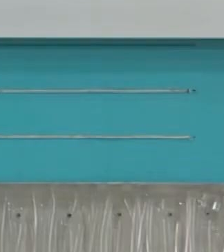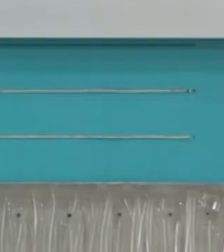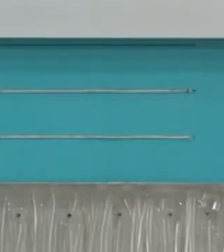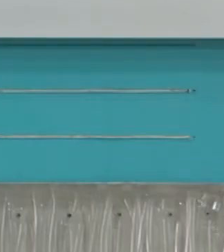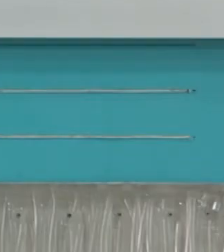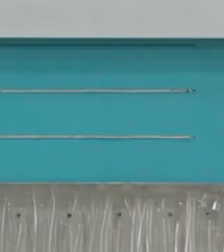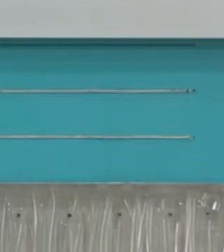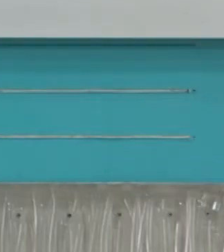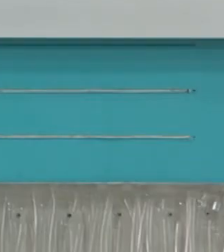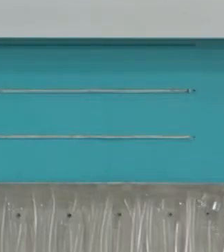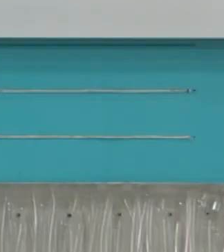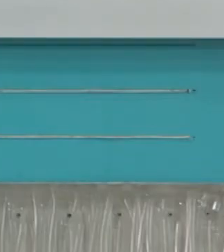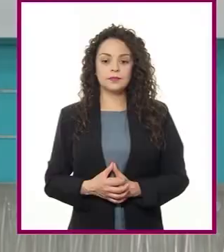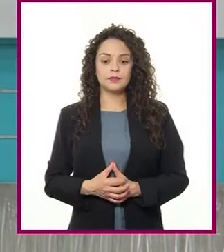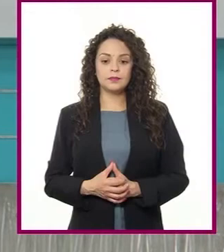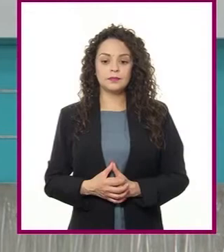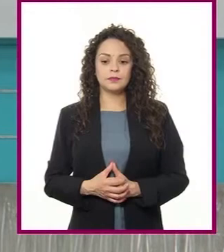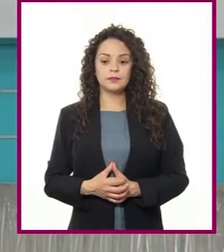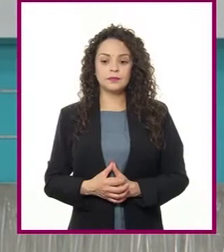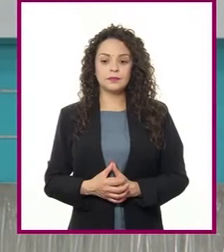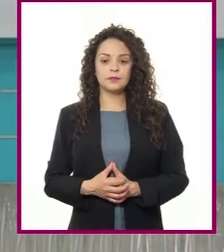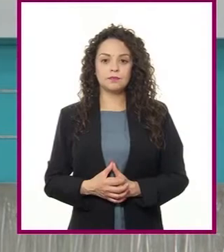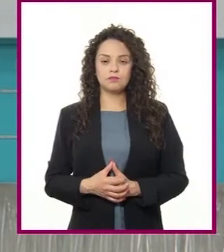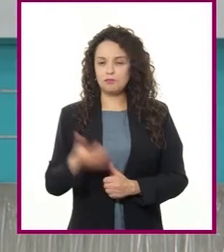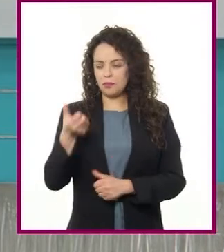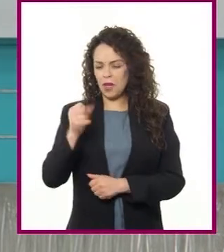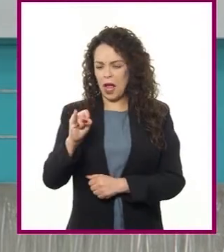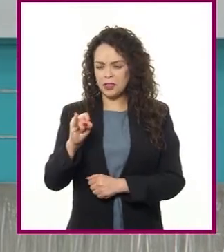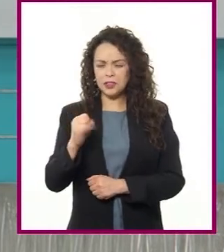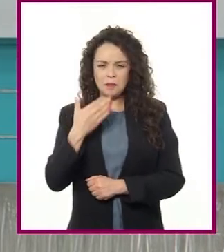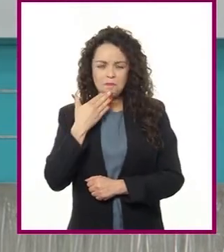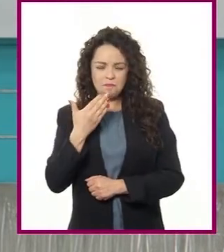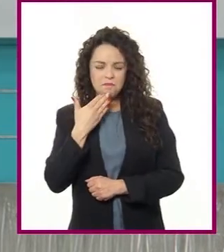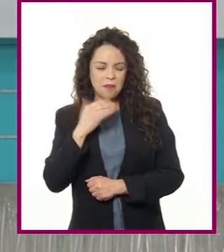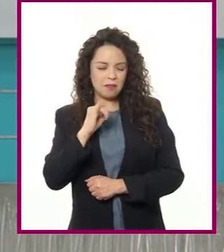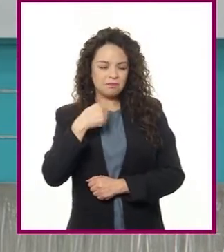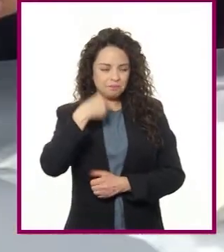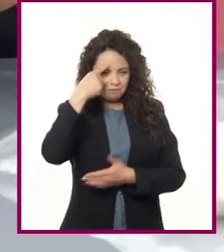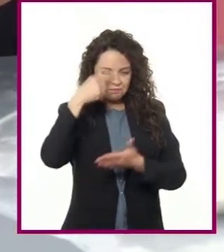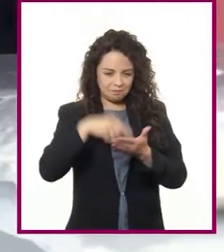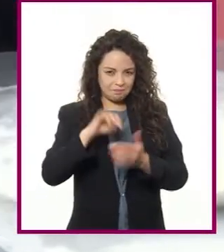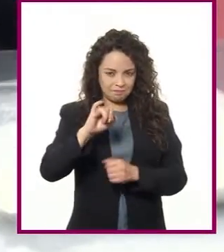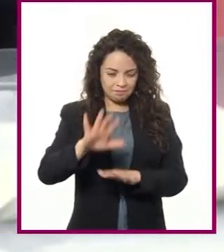Lo dejamos así. Yo creo que está bien así, maestra.